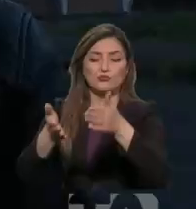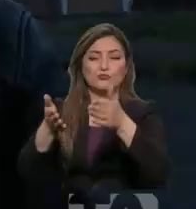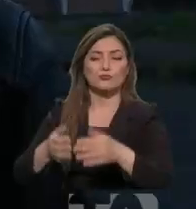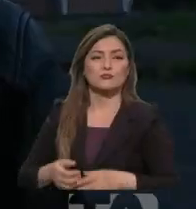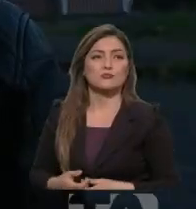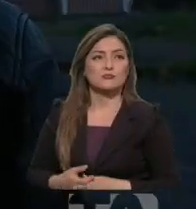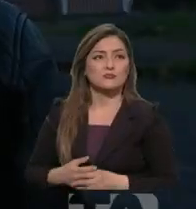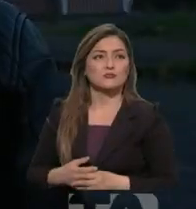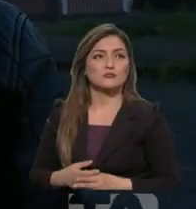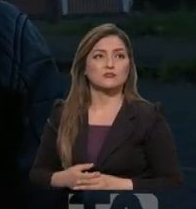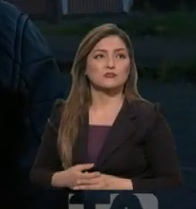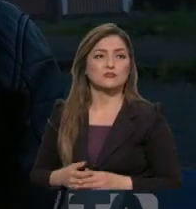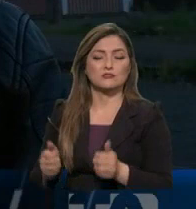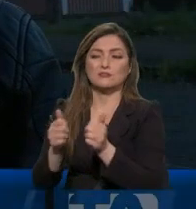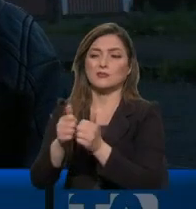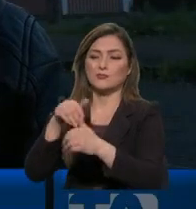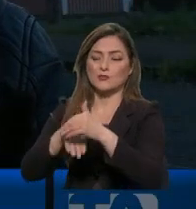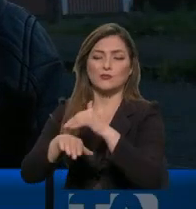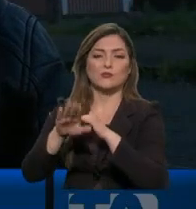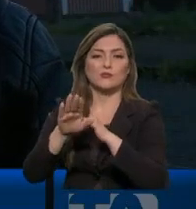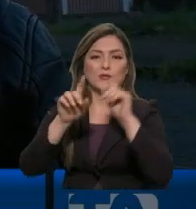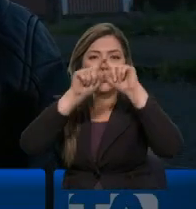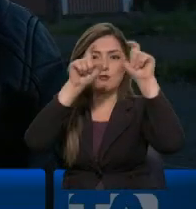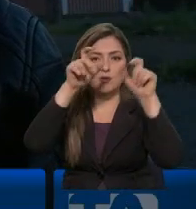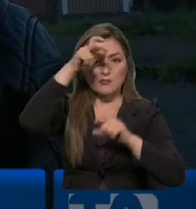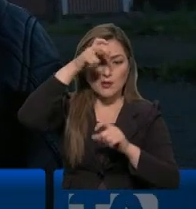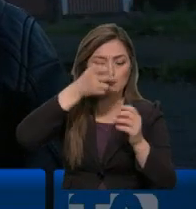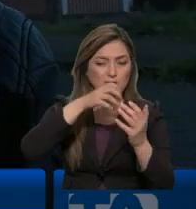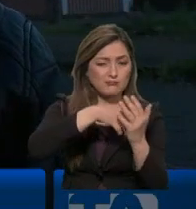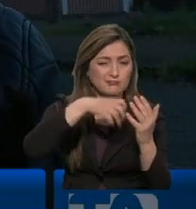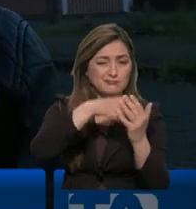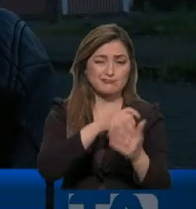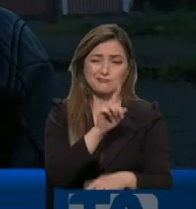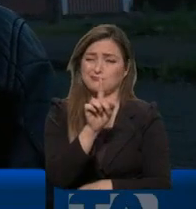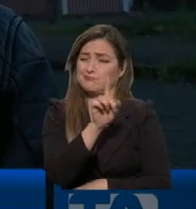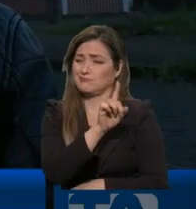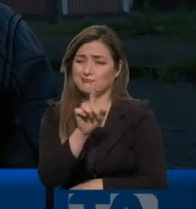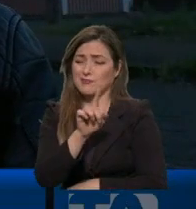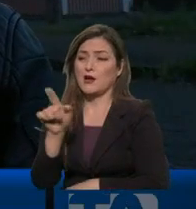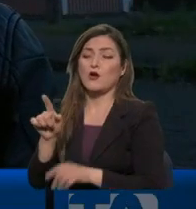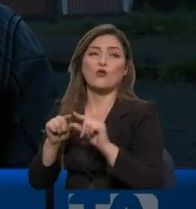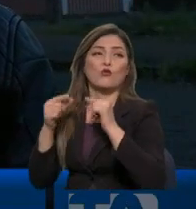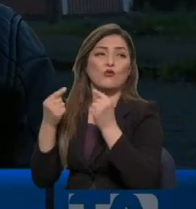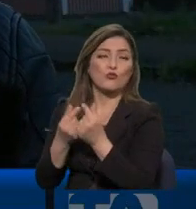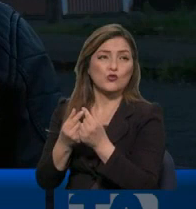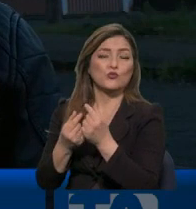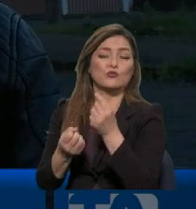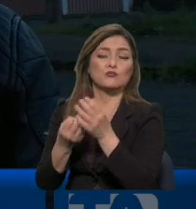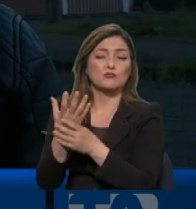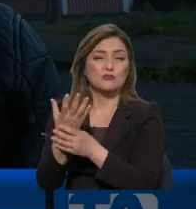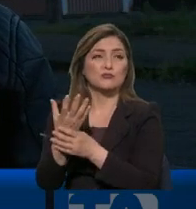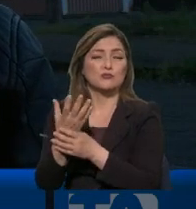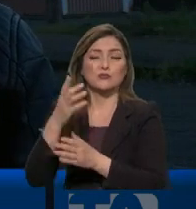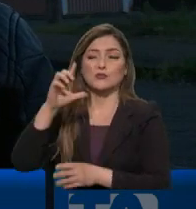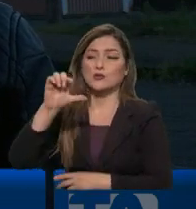lugar. Maquinaria que estamos ingresando no es de la compañía minera, ese es del consorcio que nosotros hemos conformado, tanto el consorcio